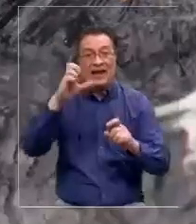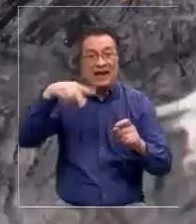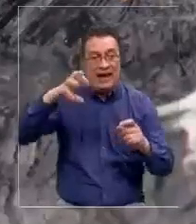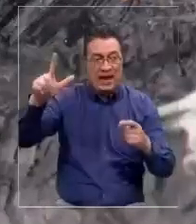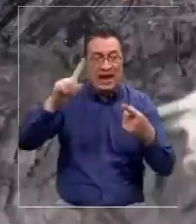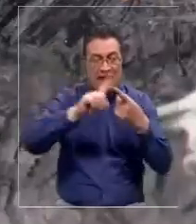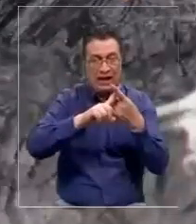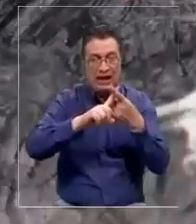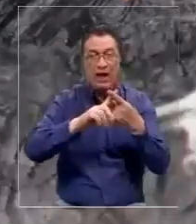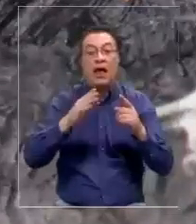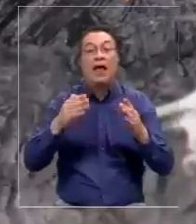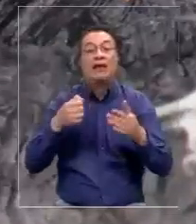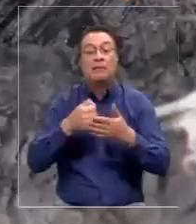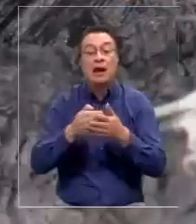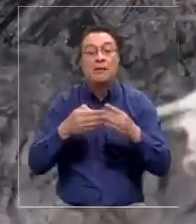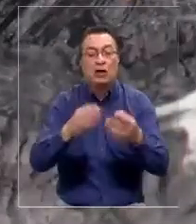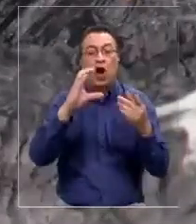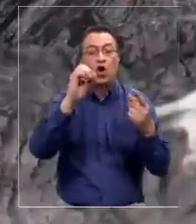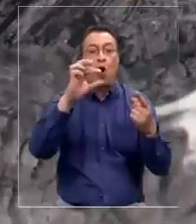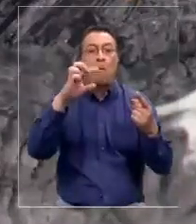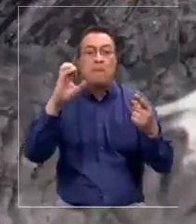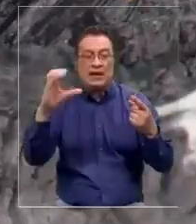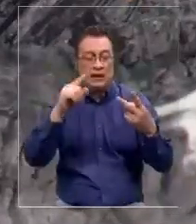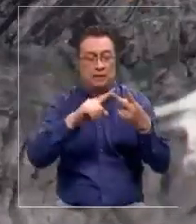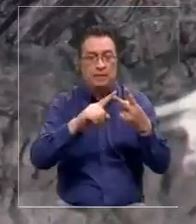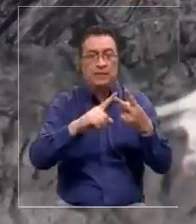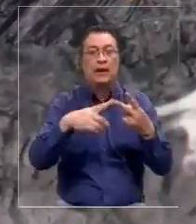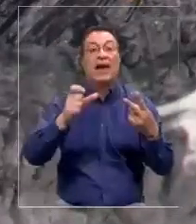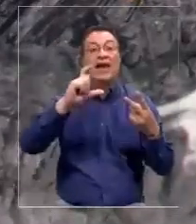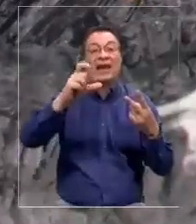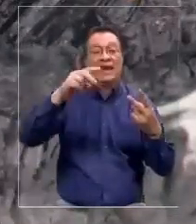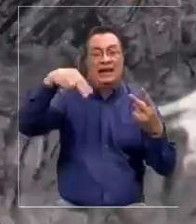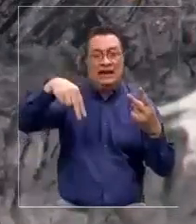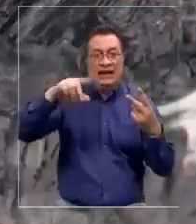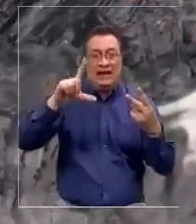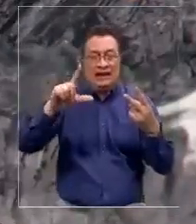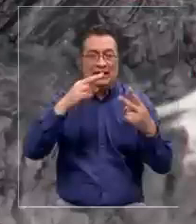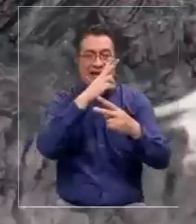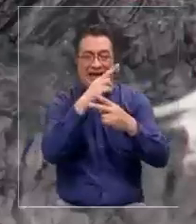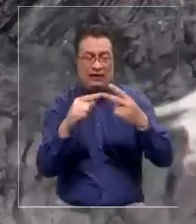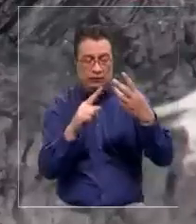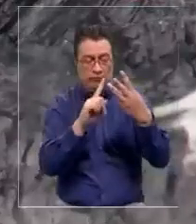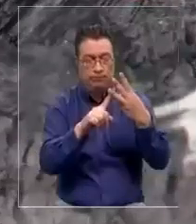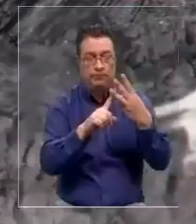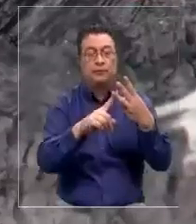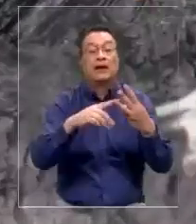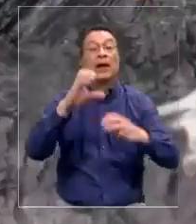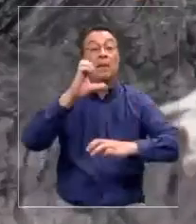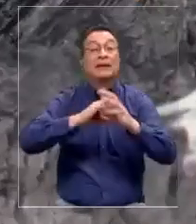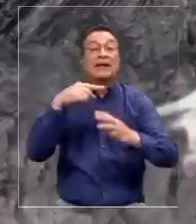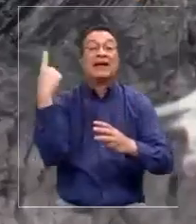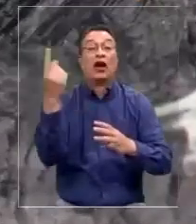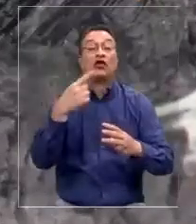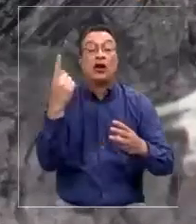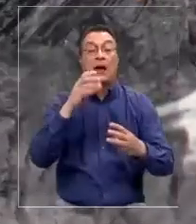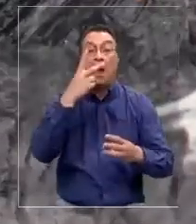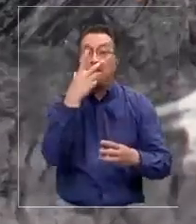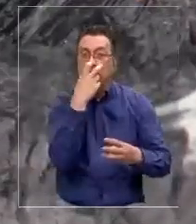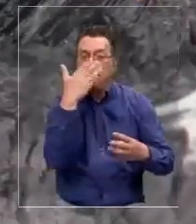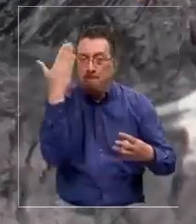Enel, Terminal Marítimo Copec, Terminal Marítimo GNL Quintero, Empresa Nacional del Petróleo